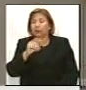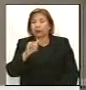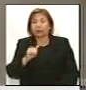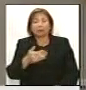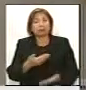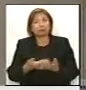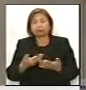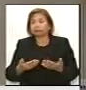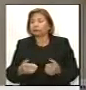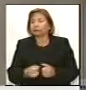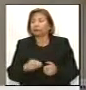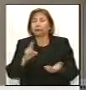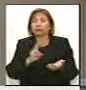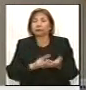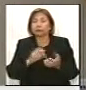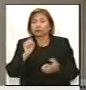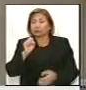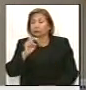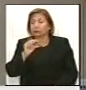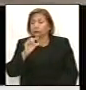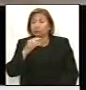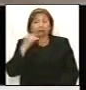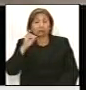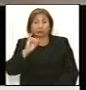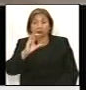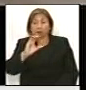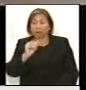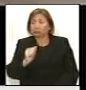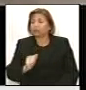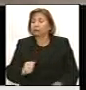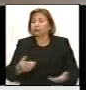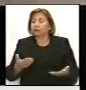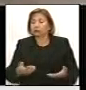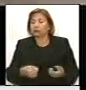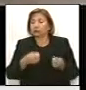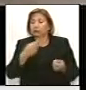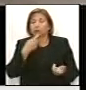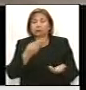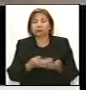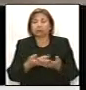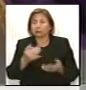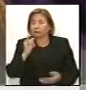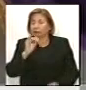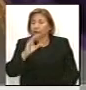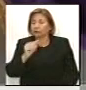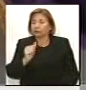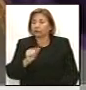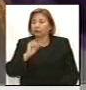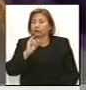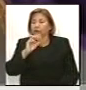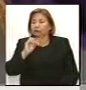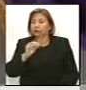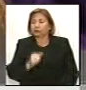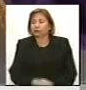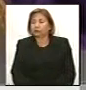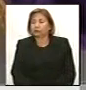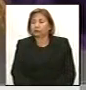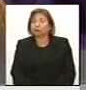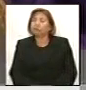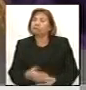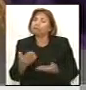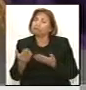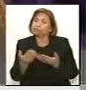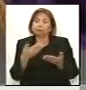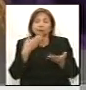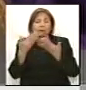César Segura, así como el gobernador regional de ICA, Javier Gallegos, y la alcaldesa iqueña, Emma Mejía. Durante su